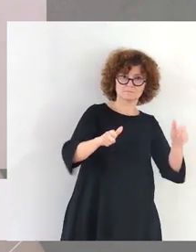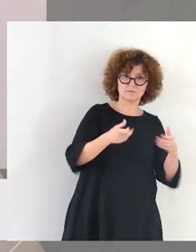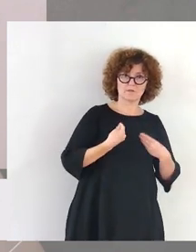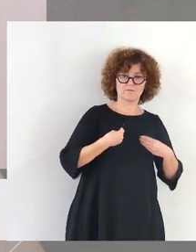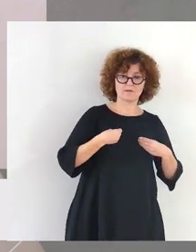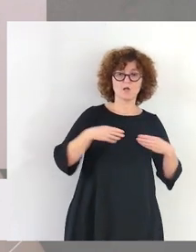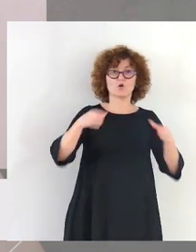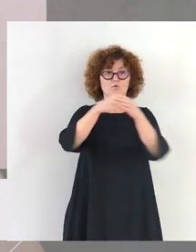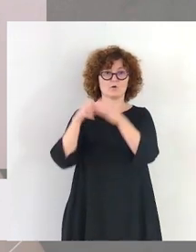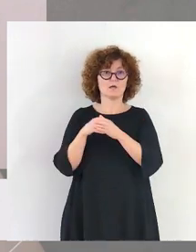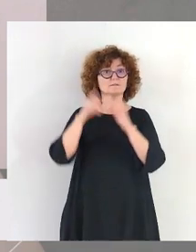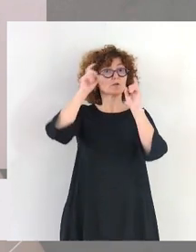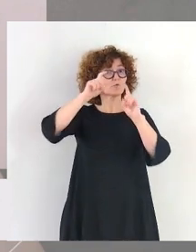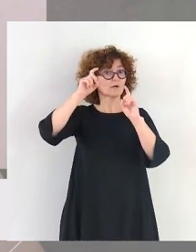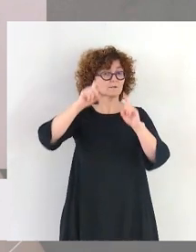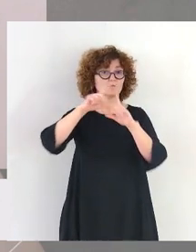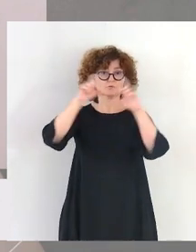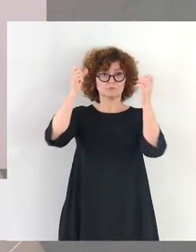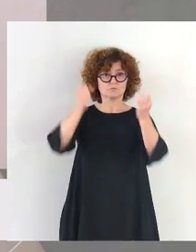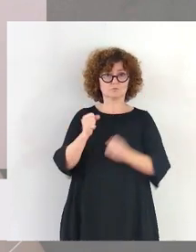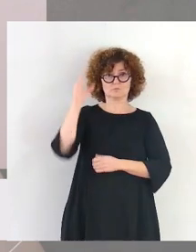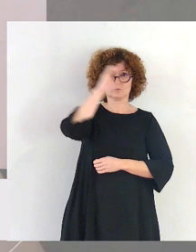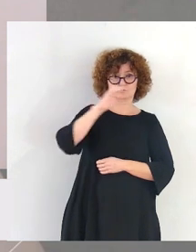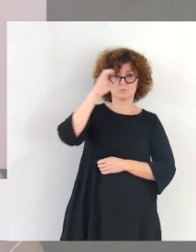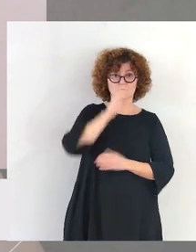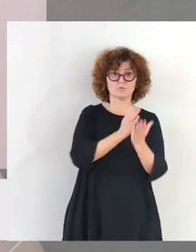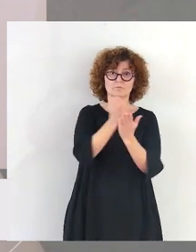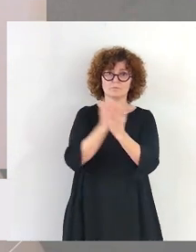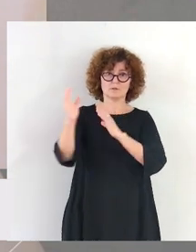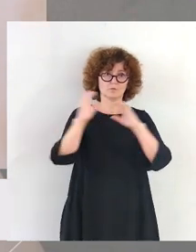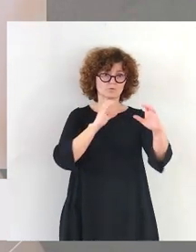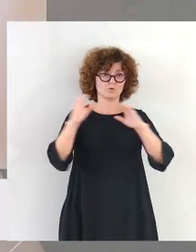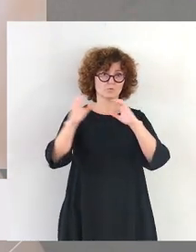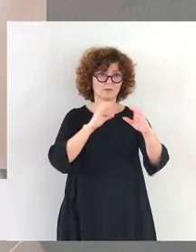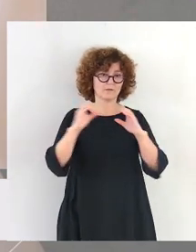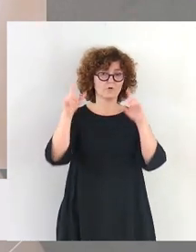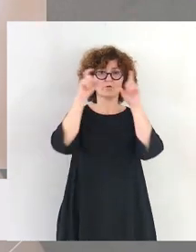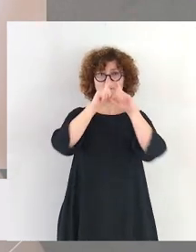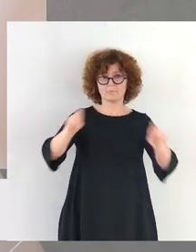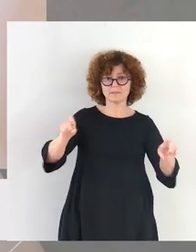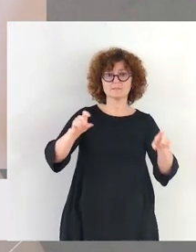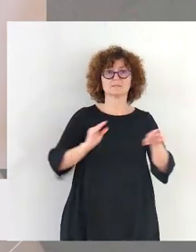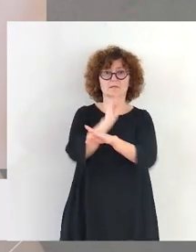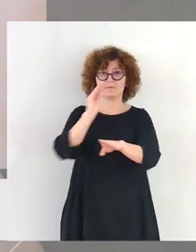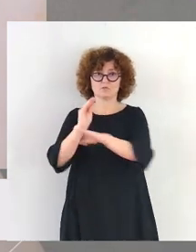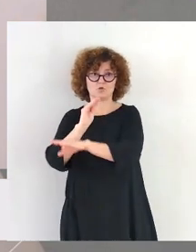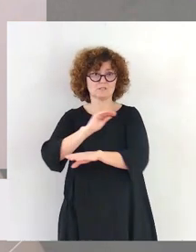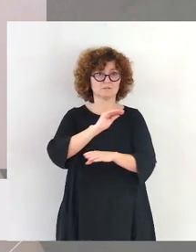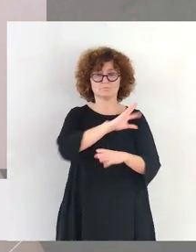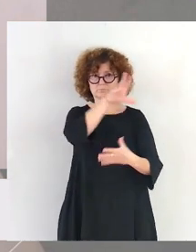al ámbito educativo a las instituciones científicas a los medios de comunicación a las empresas y a los